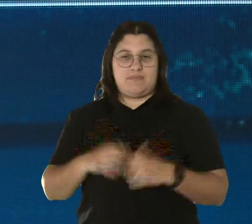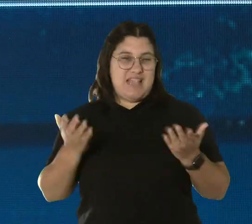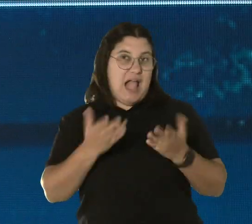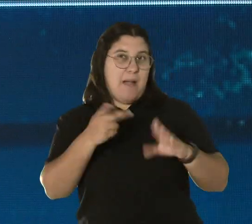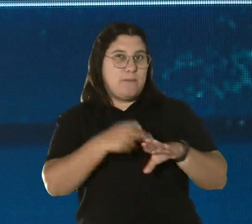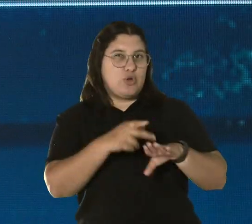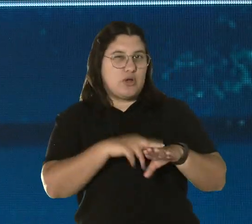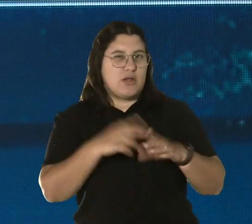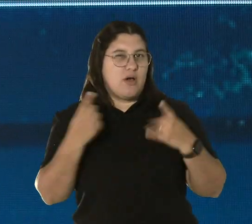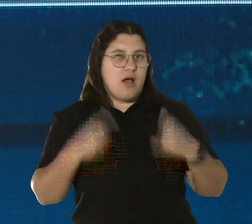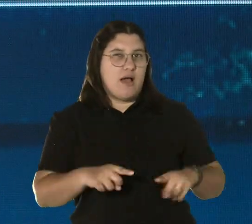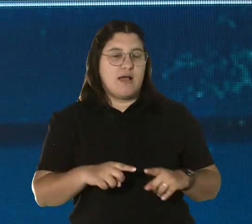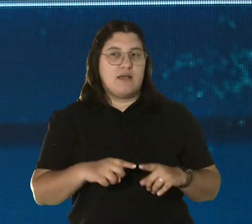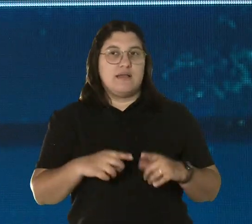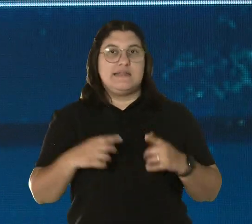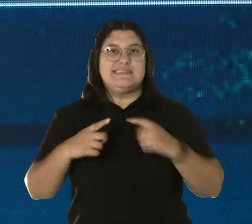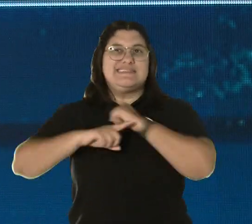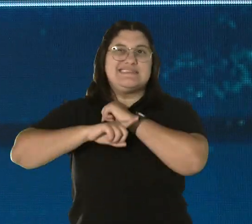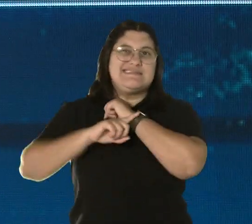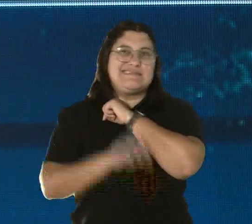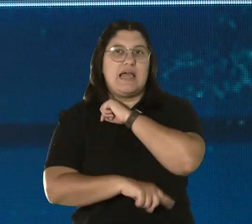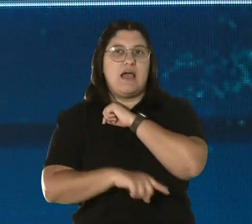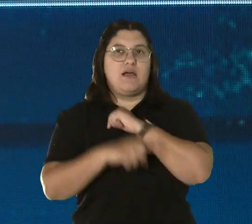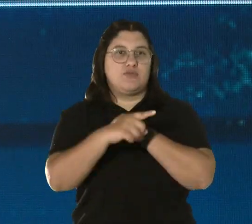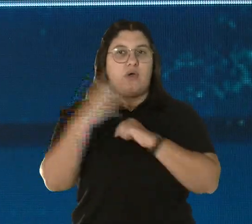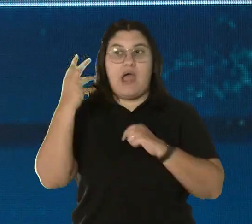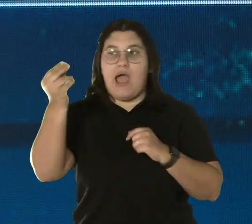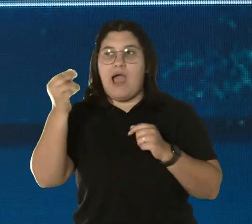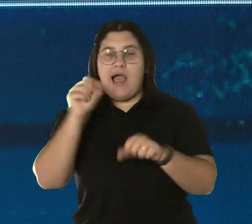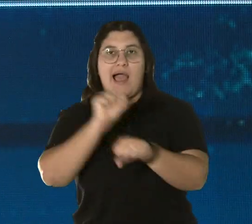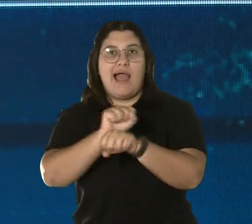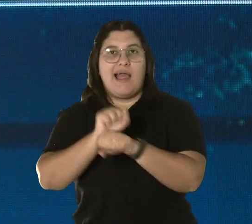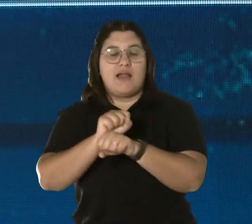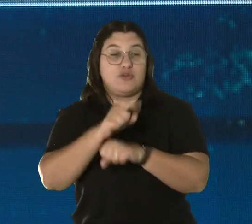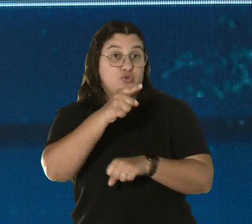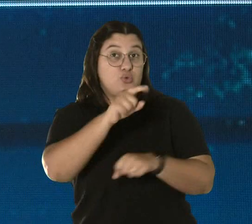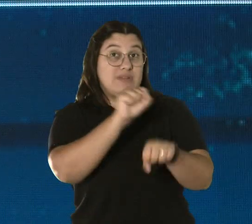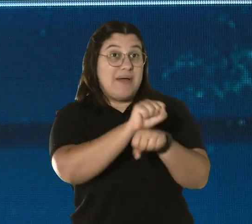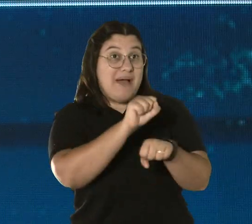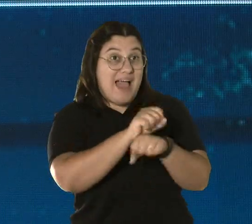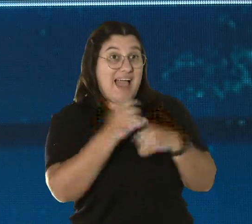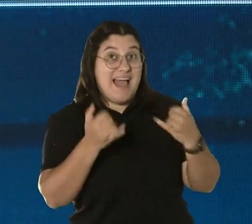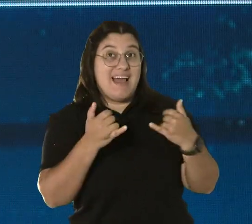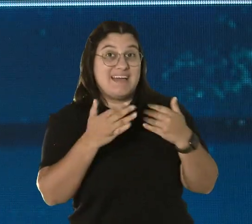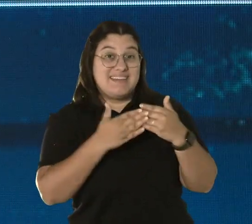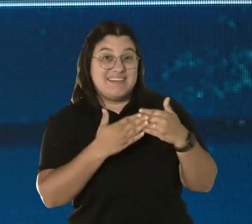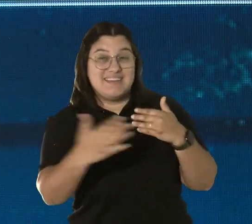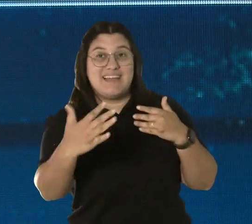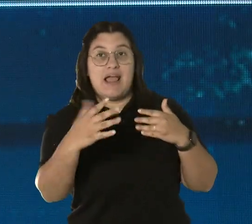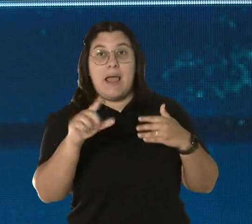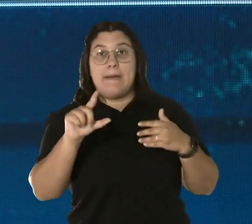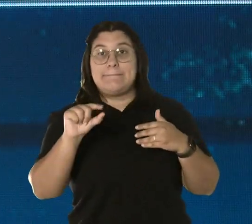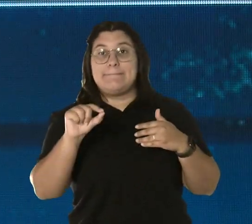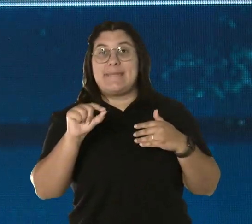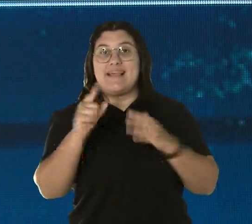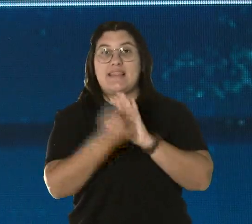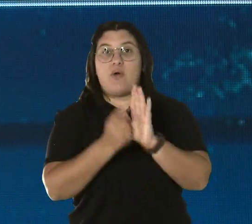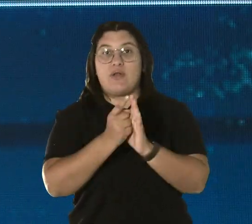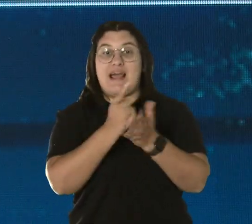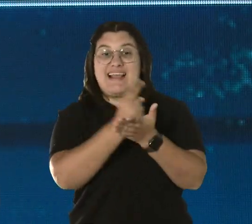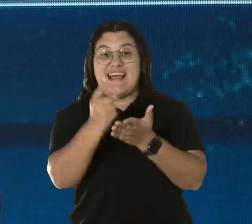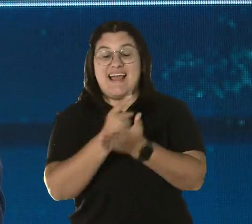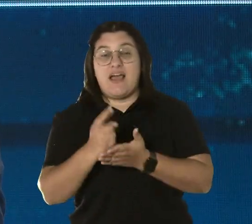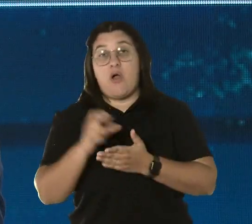Félix, penalizan por salir a trabajar. Si tú trabajas hoy en día más de 20 horas semanales o ganas